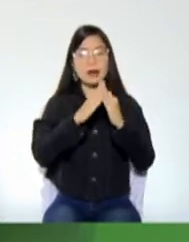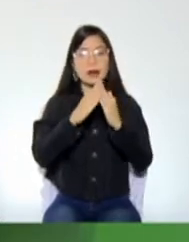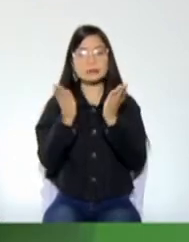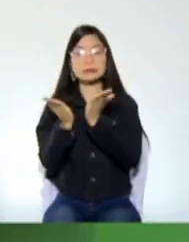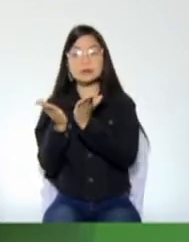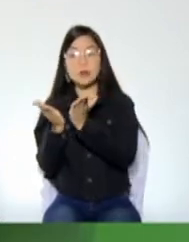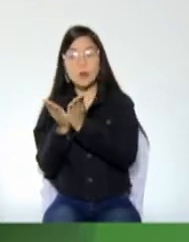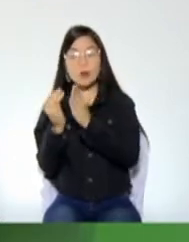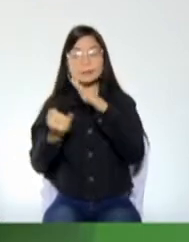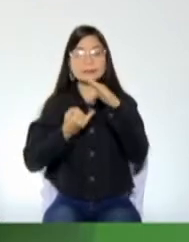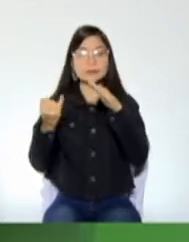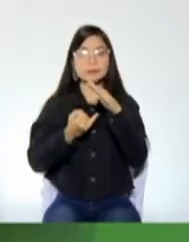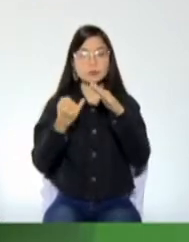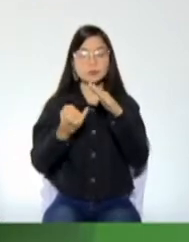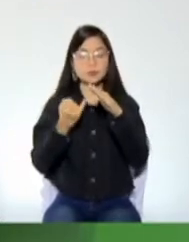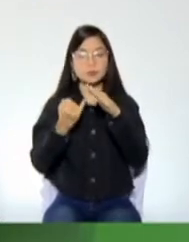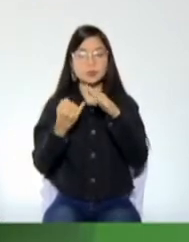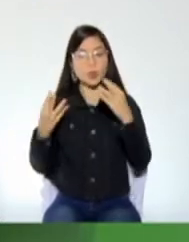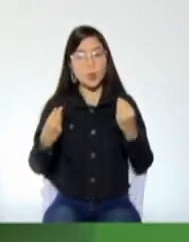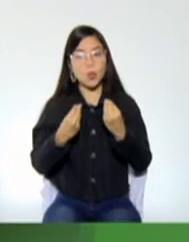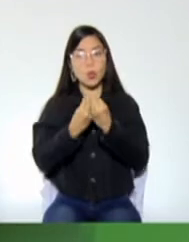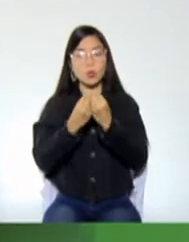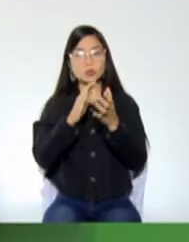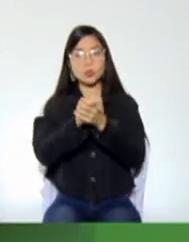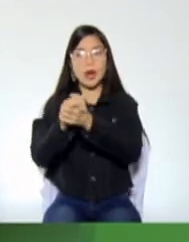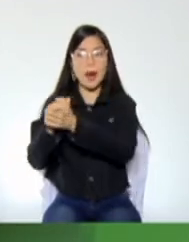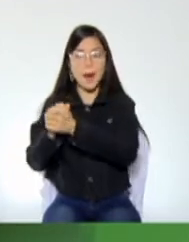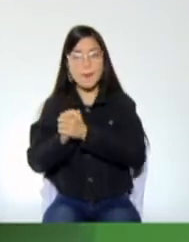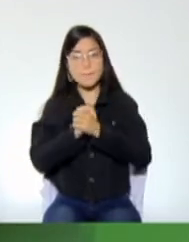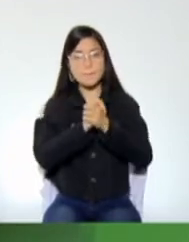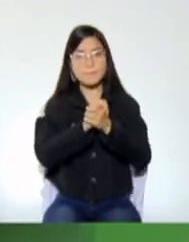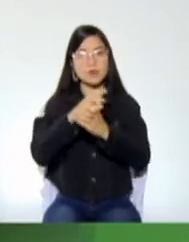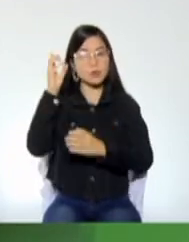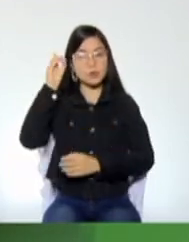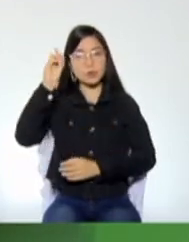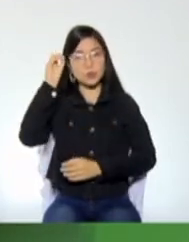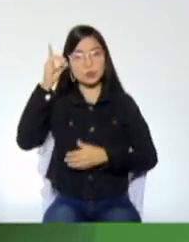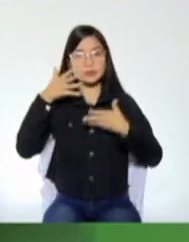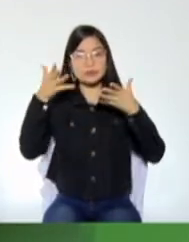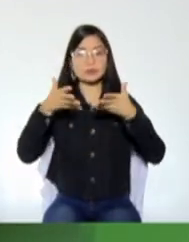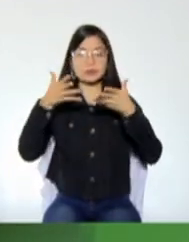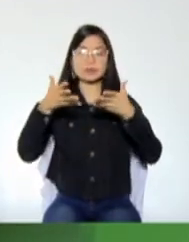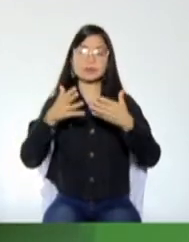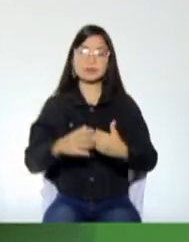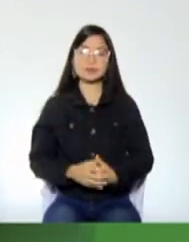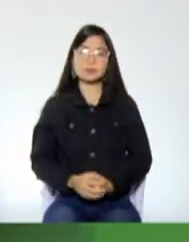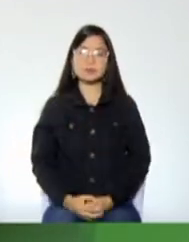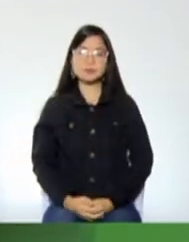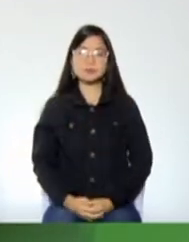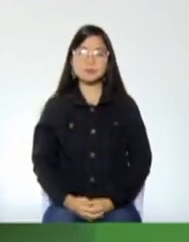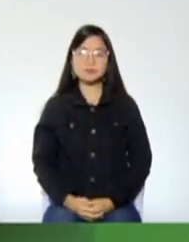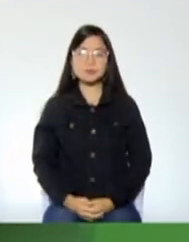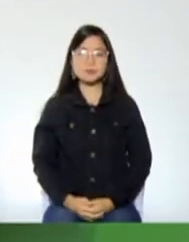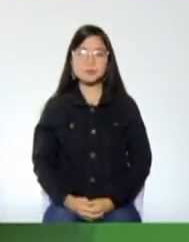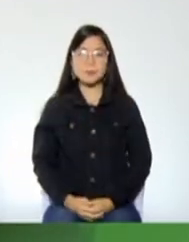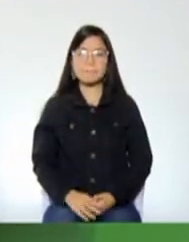institución y con nuestros compañeros y el docente orientador. ¿Pero de qué se trata?